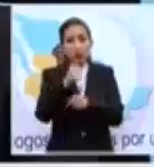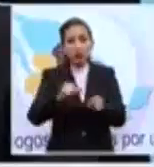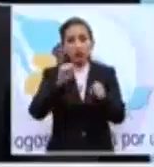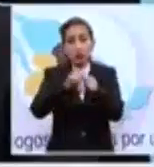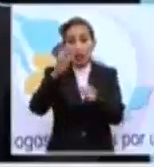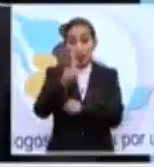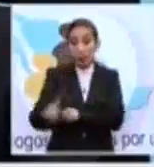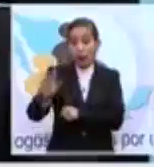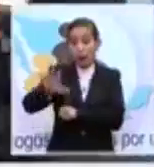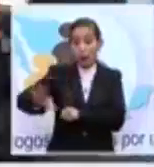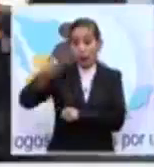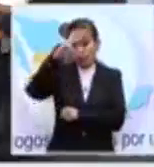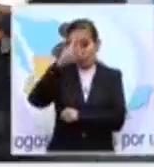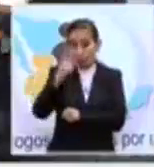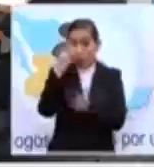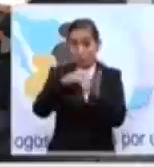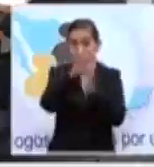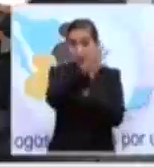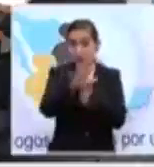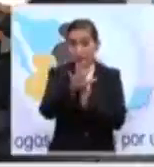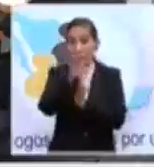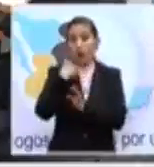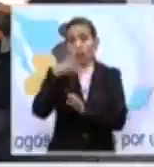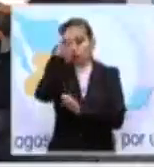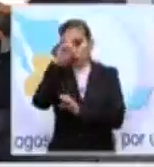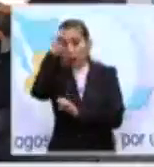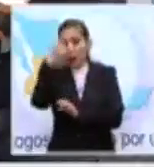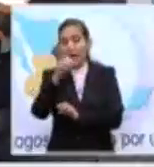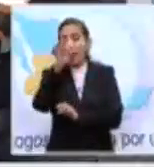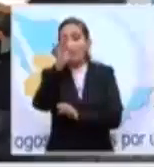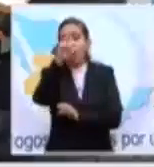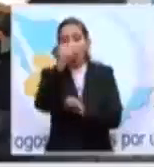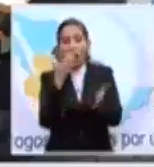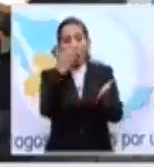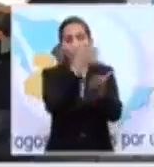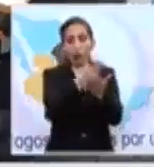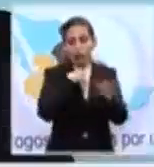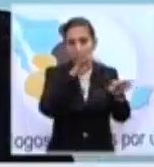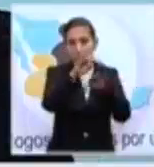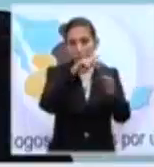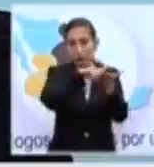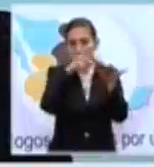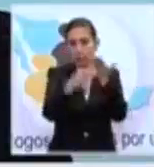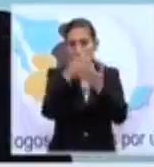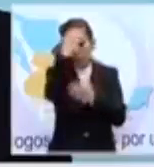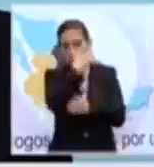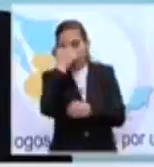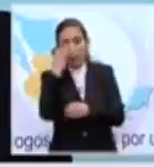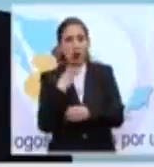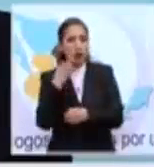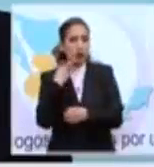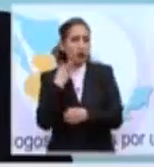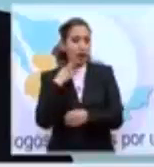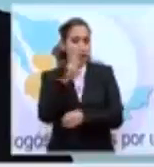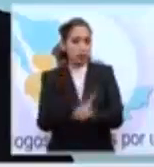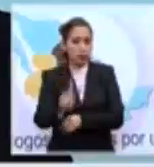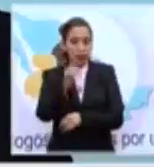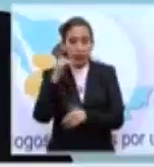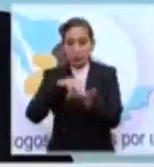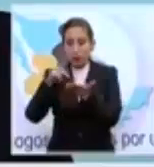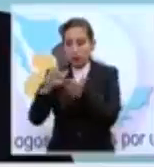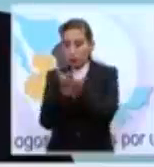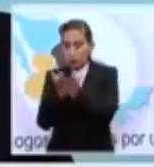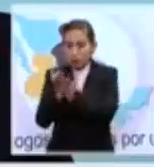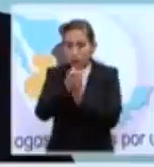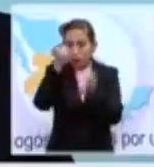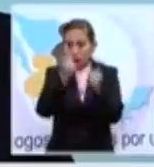rural mexicano. Desde 2005, consultor para la FAO, donde ha colaborado en el proyecto de evaluación de políticas públicas y en el proyecto